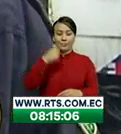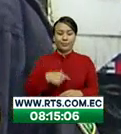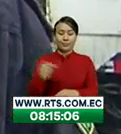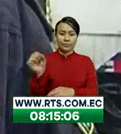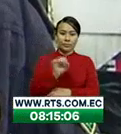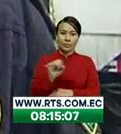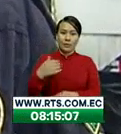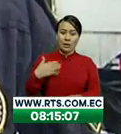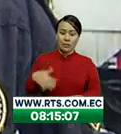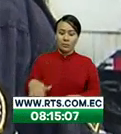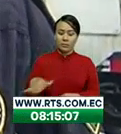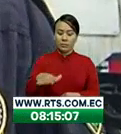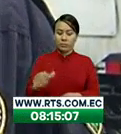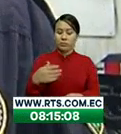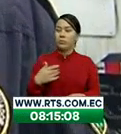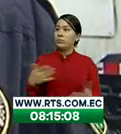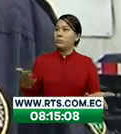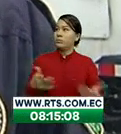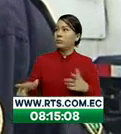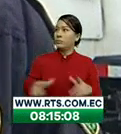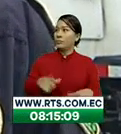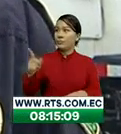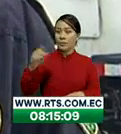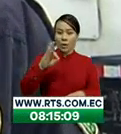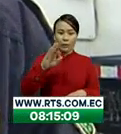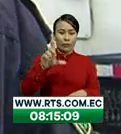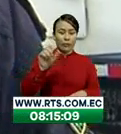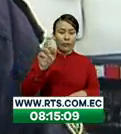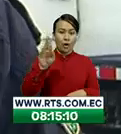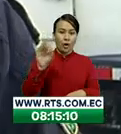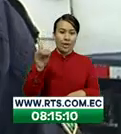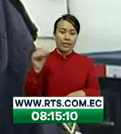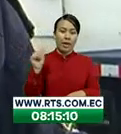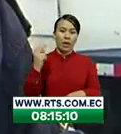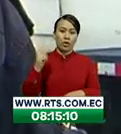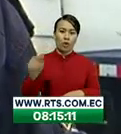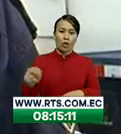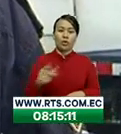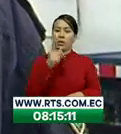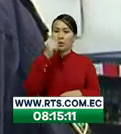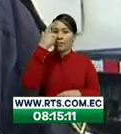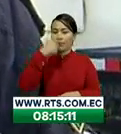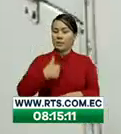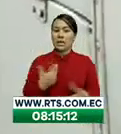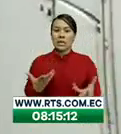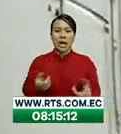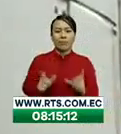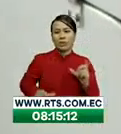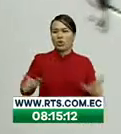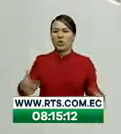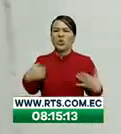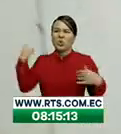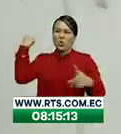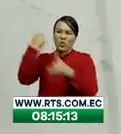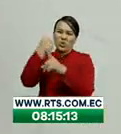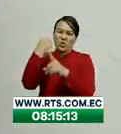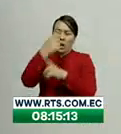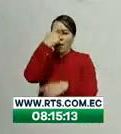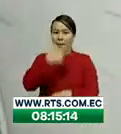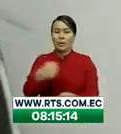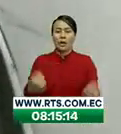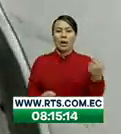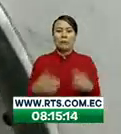trasladado inmediatamente al complejo judicial Florida Norte para precautelar su integridad, ya que el populacho quería lincharlo. Informó